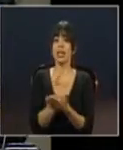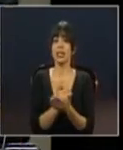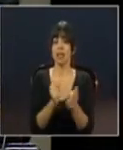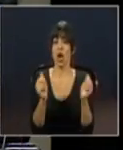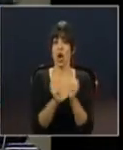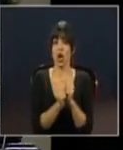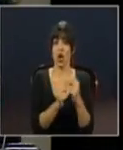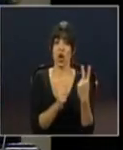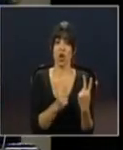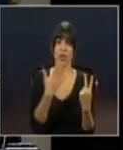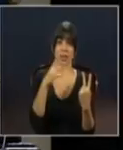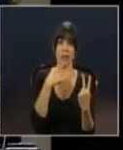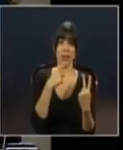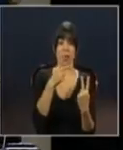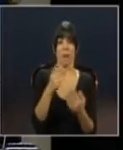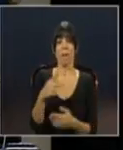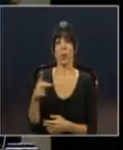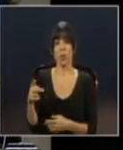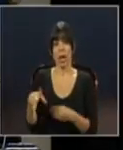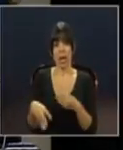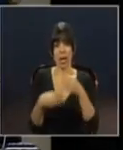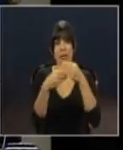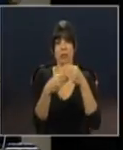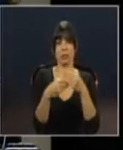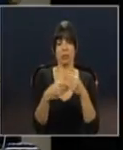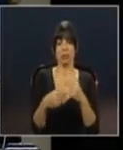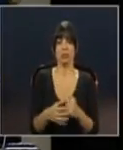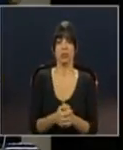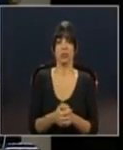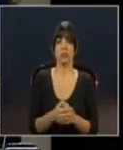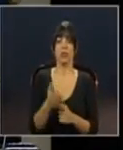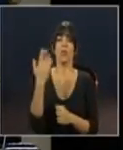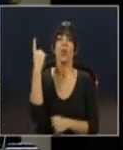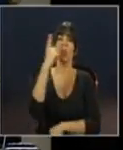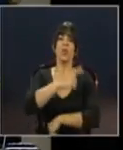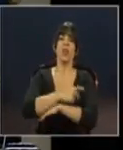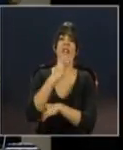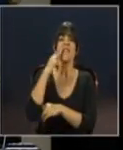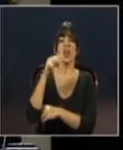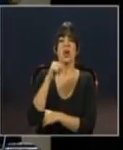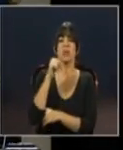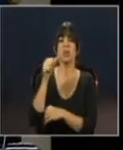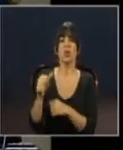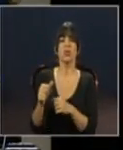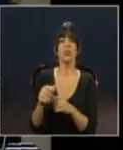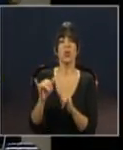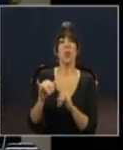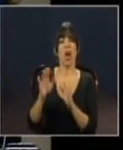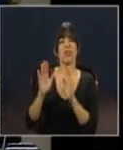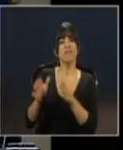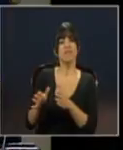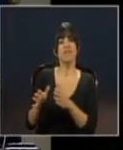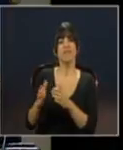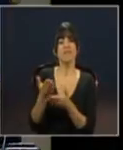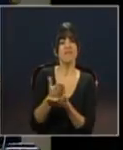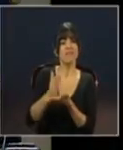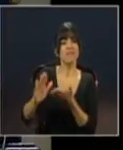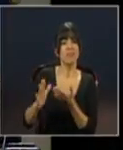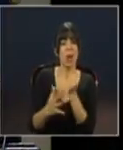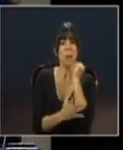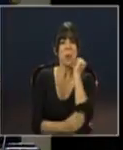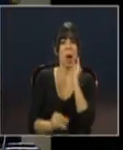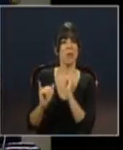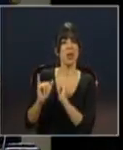dos anteriormente mencionadas fueron un día vistas como irremisiblemente condenadas a la marginalidad y la